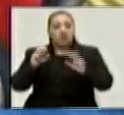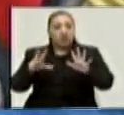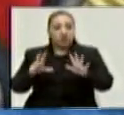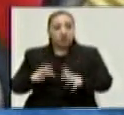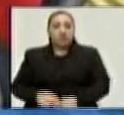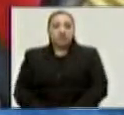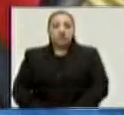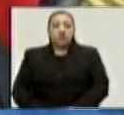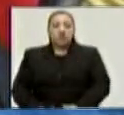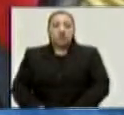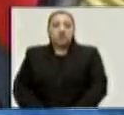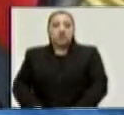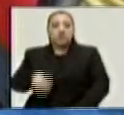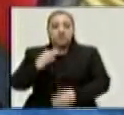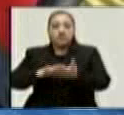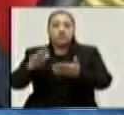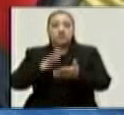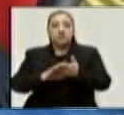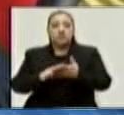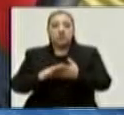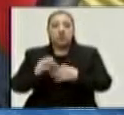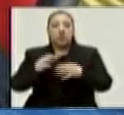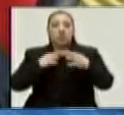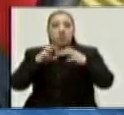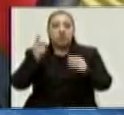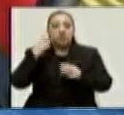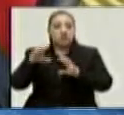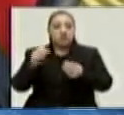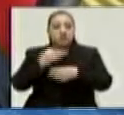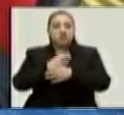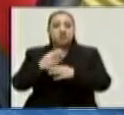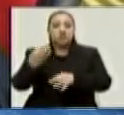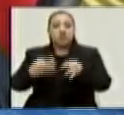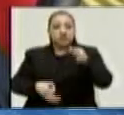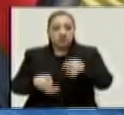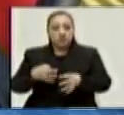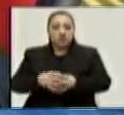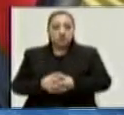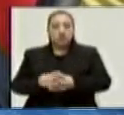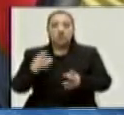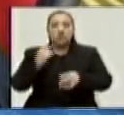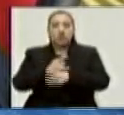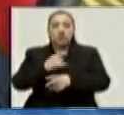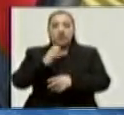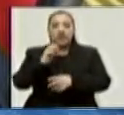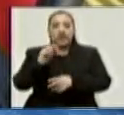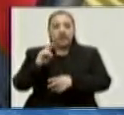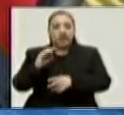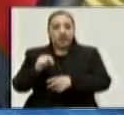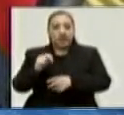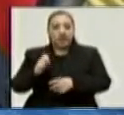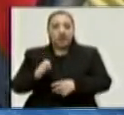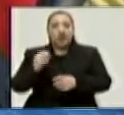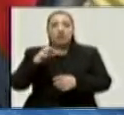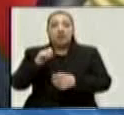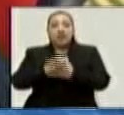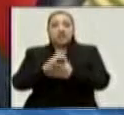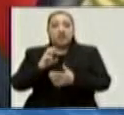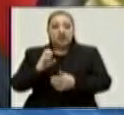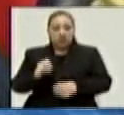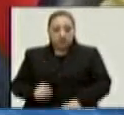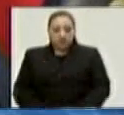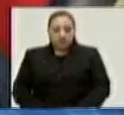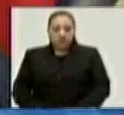2008, autorizó al Procurador Público para que inicie las acciones judiciales contra Enrique Alejandro Pacheco